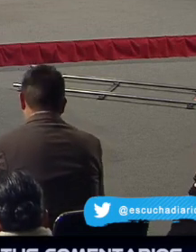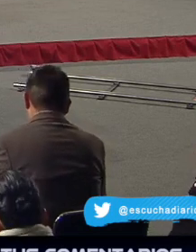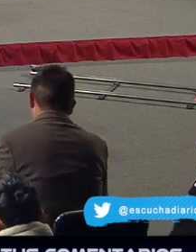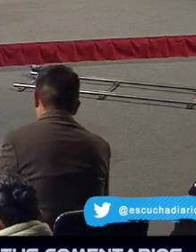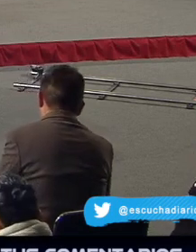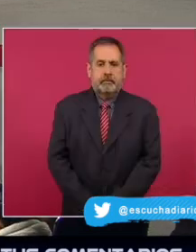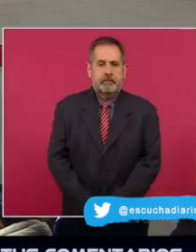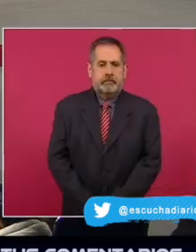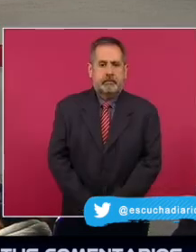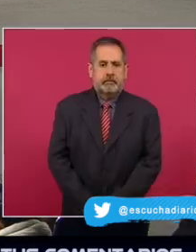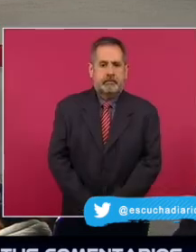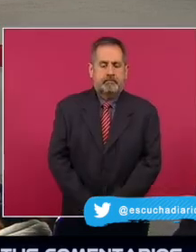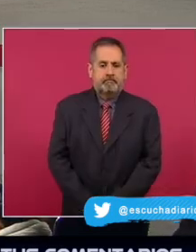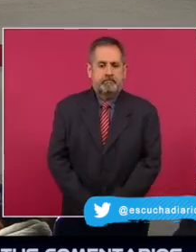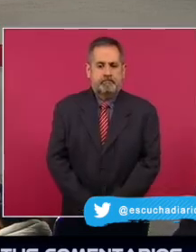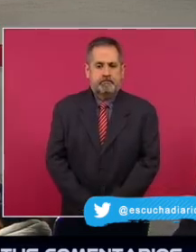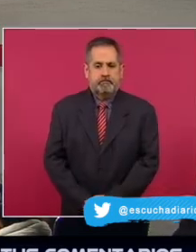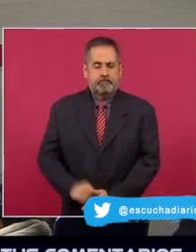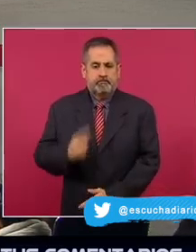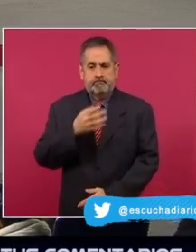quiero lamentar mucho